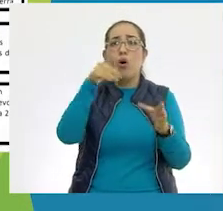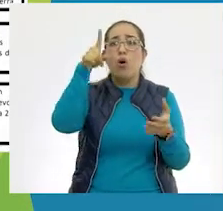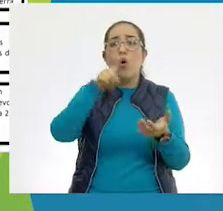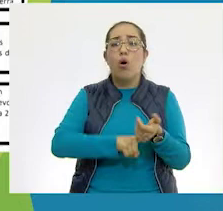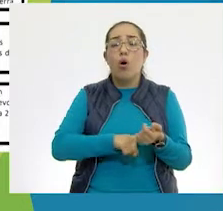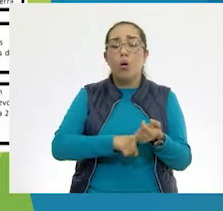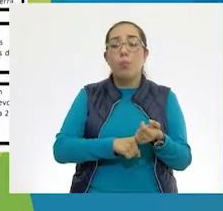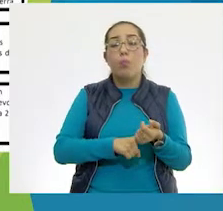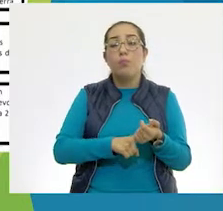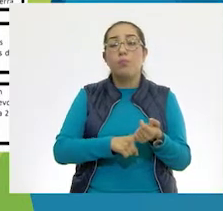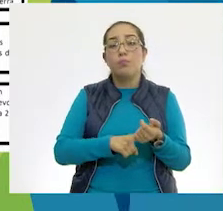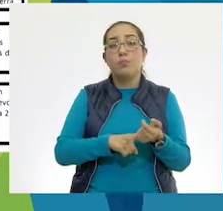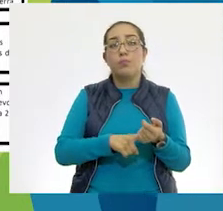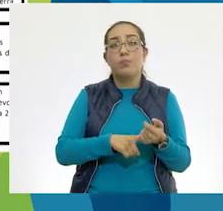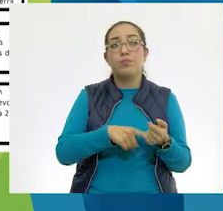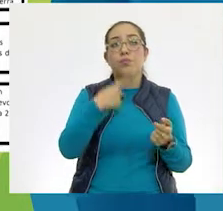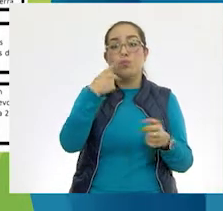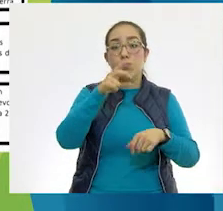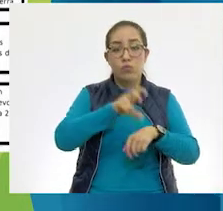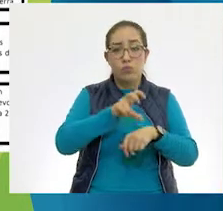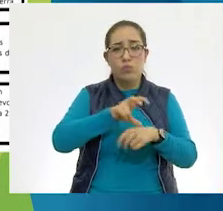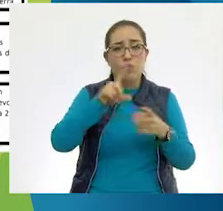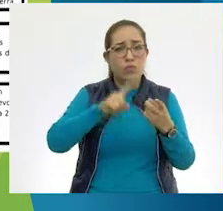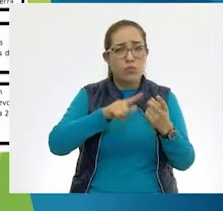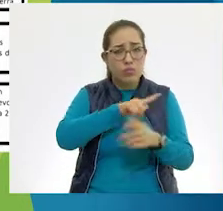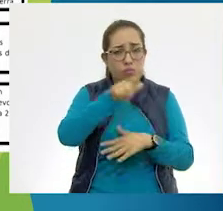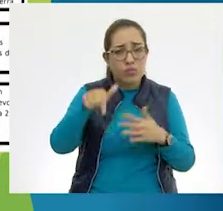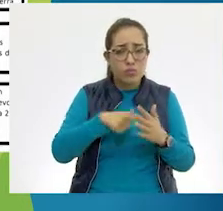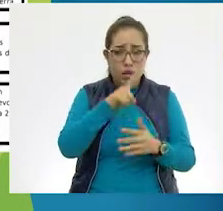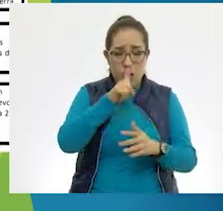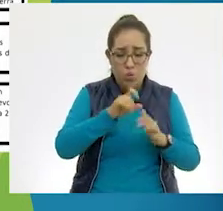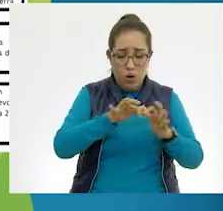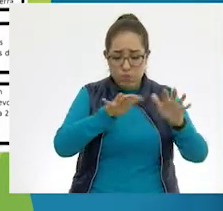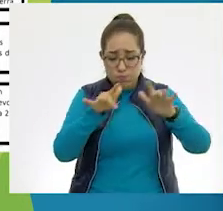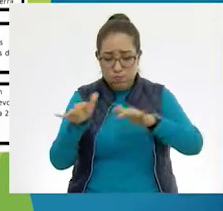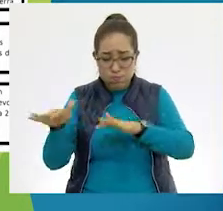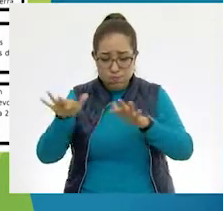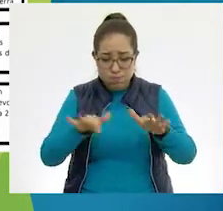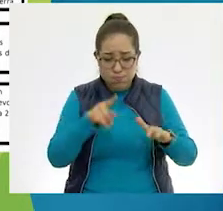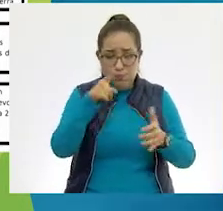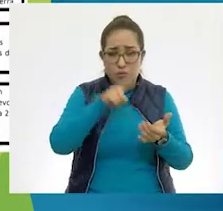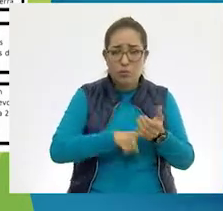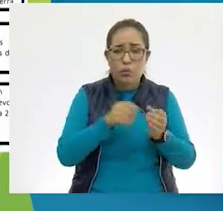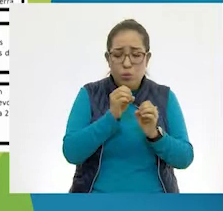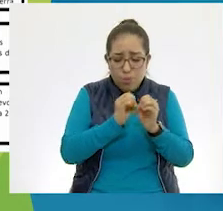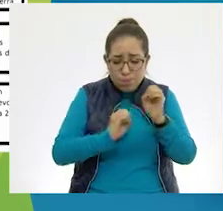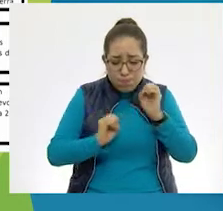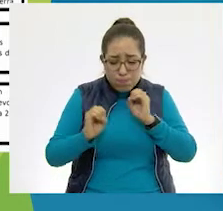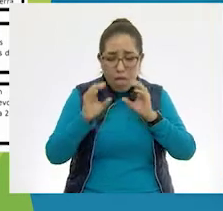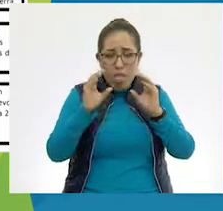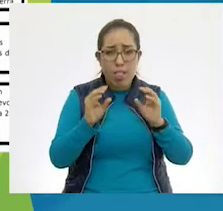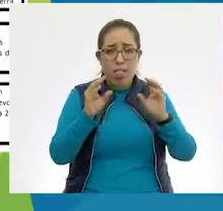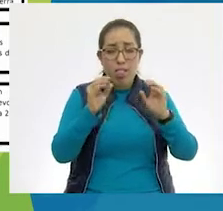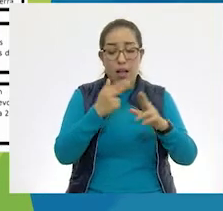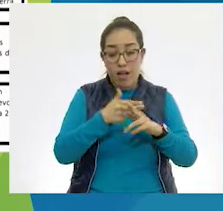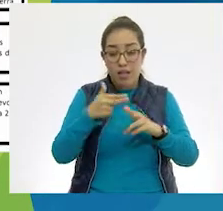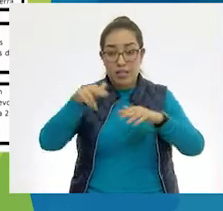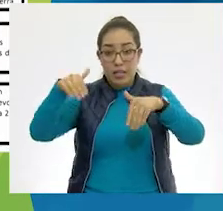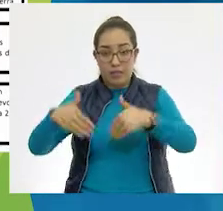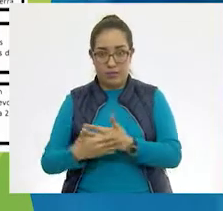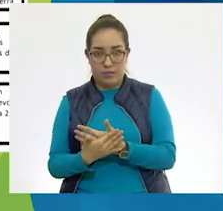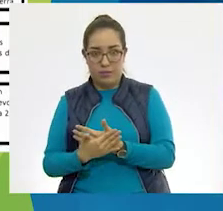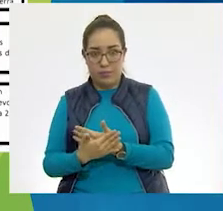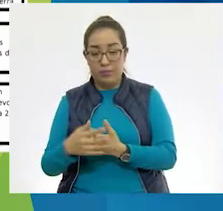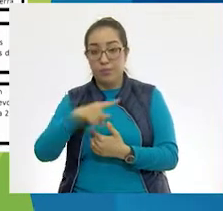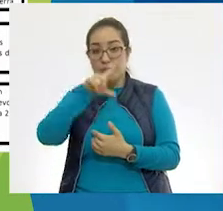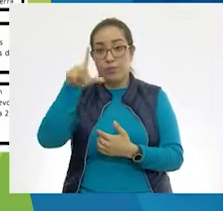externa. Depositan sus huevos en el agua, ponen huevos blandos de menor tamaño y los cuidan hasta su eclosión. Las